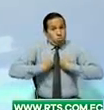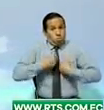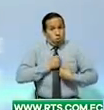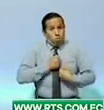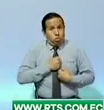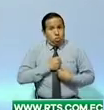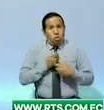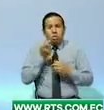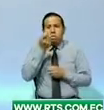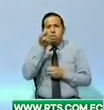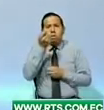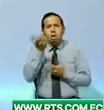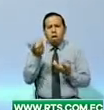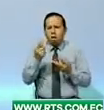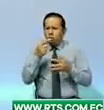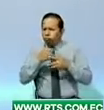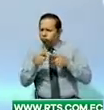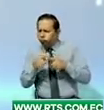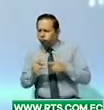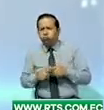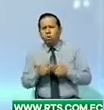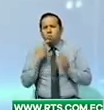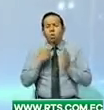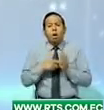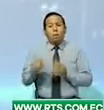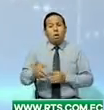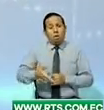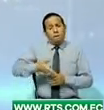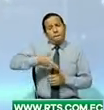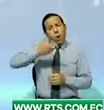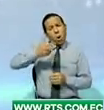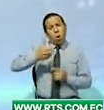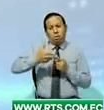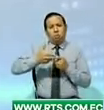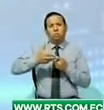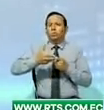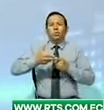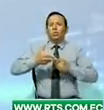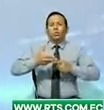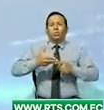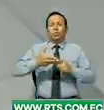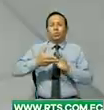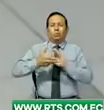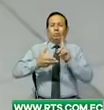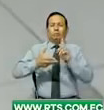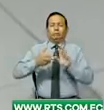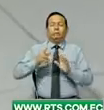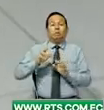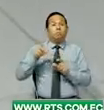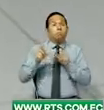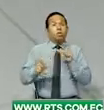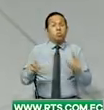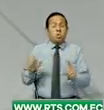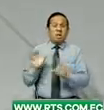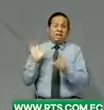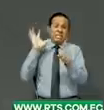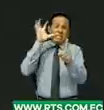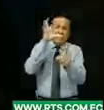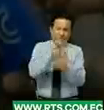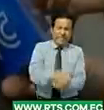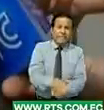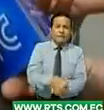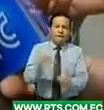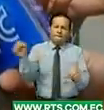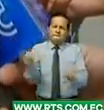disparó en ese momento. La sangre en el piso era del ciudadano que la gente, el populacho, lo había